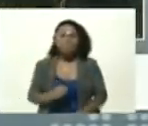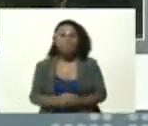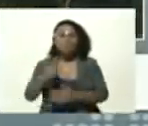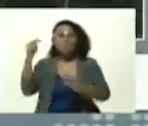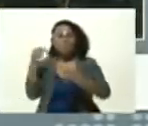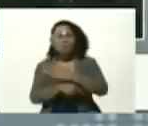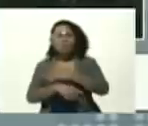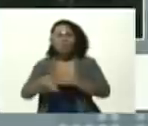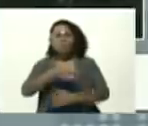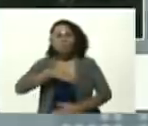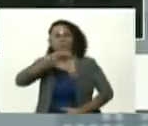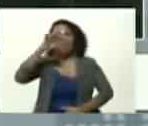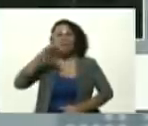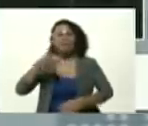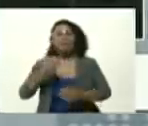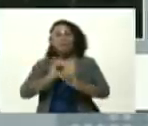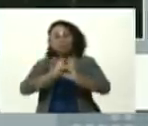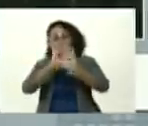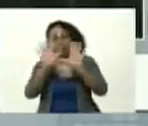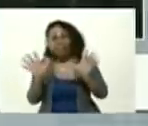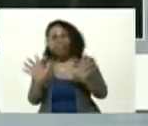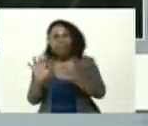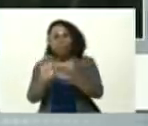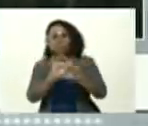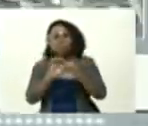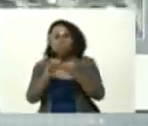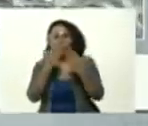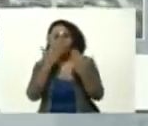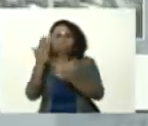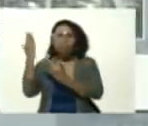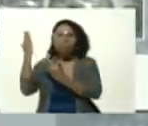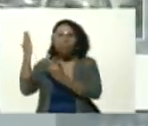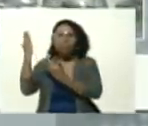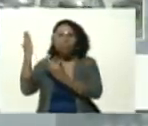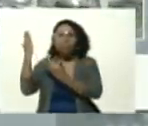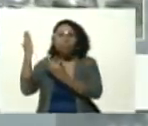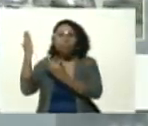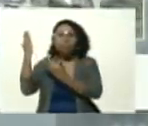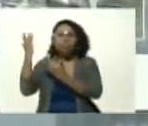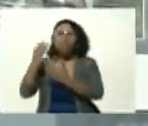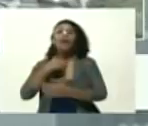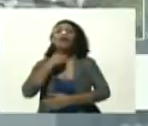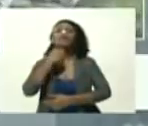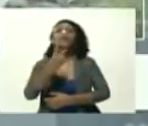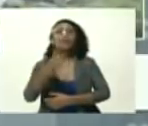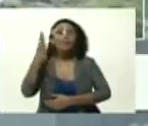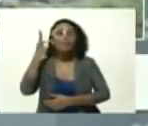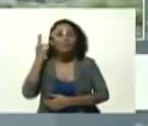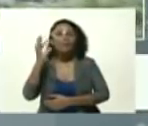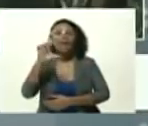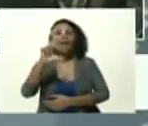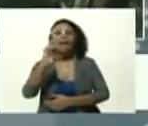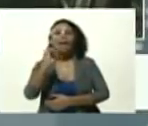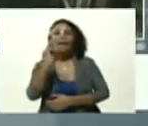profunda, espiritual, orgánica. Ahí está la vocera, Leida,